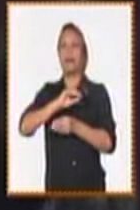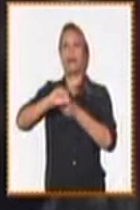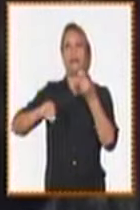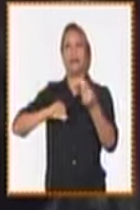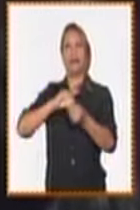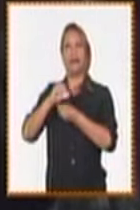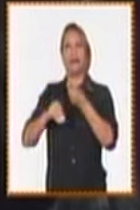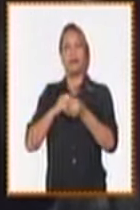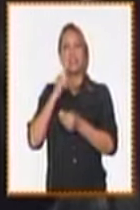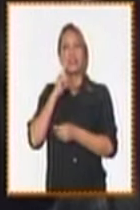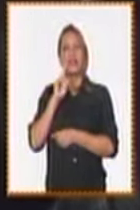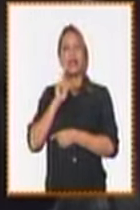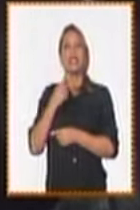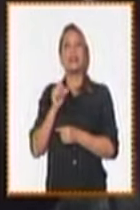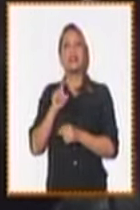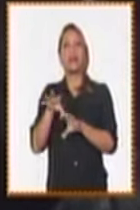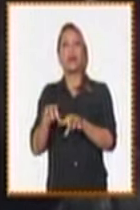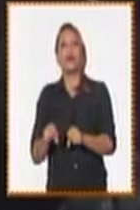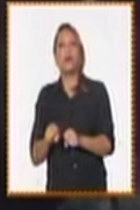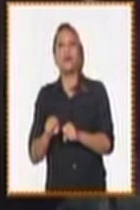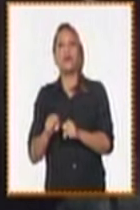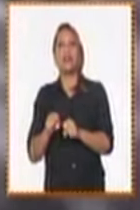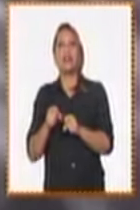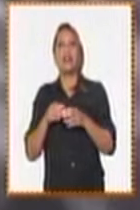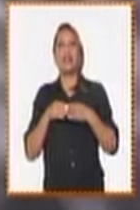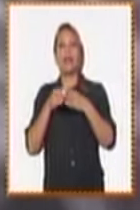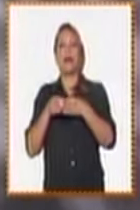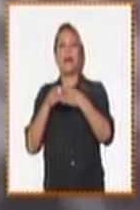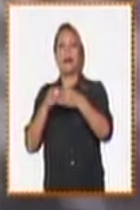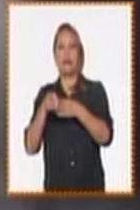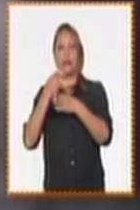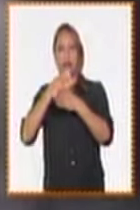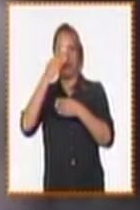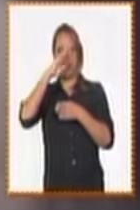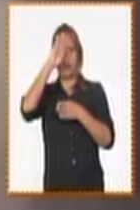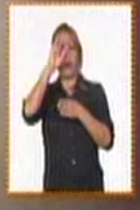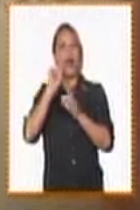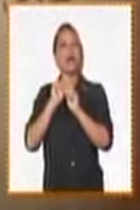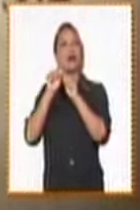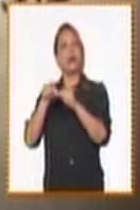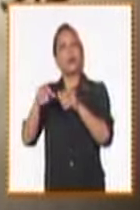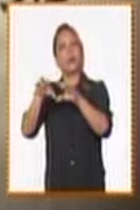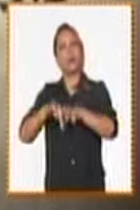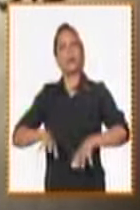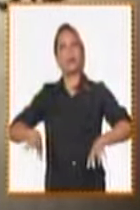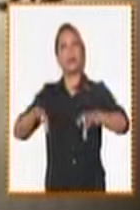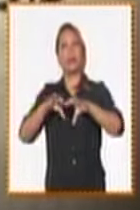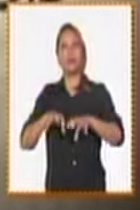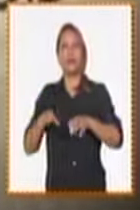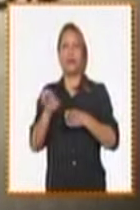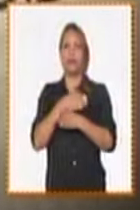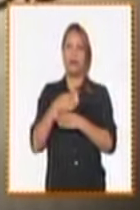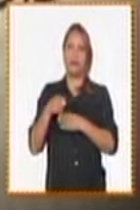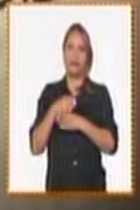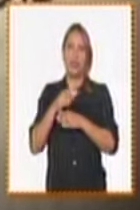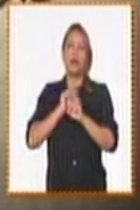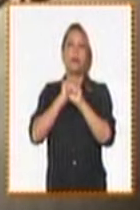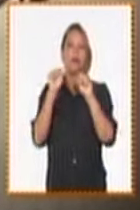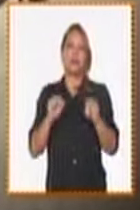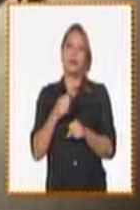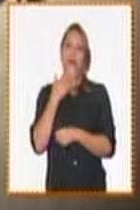Se descubre la bahía de Santiago de Cuba y comienza a surgir que ya tenía otras condiciones, muchas más